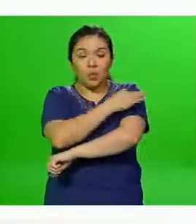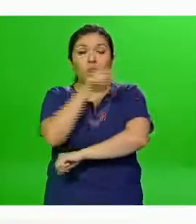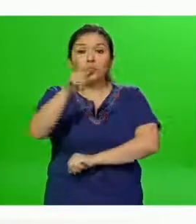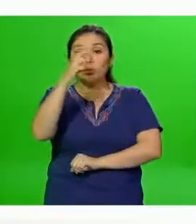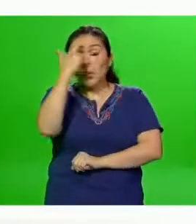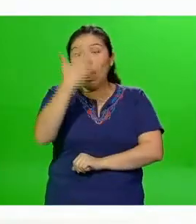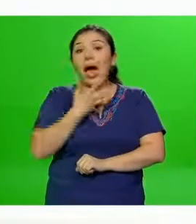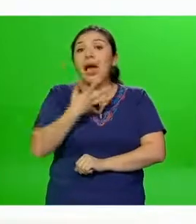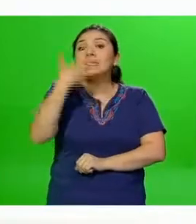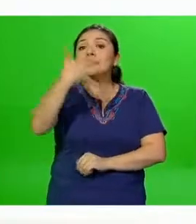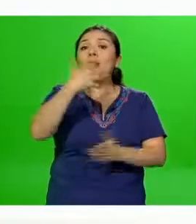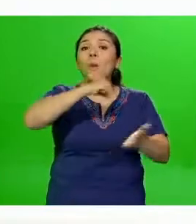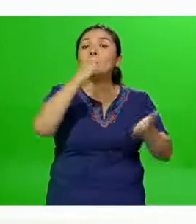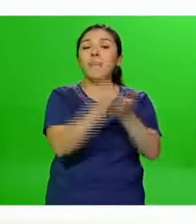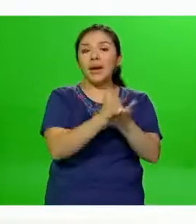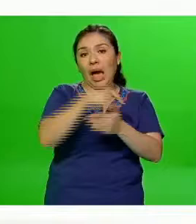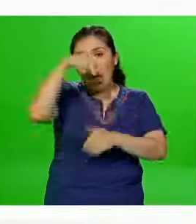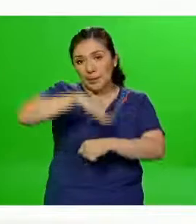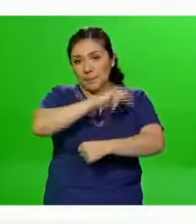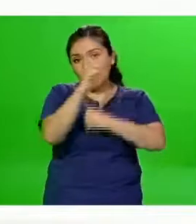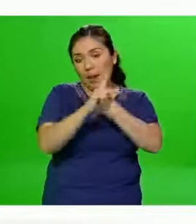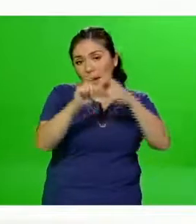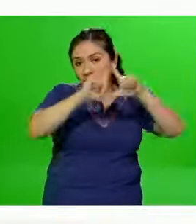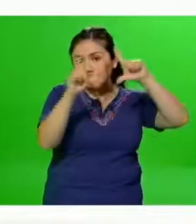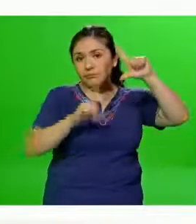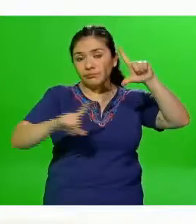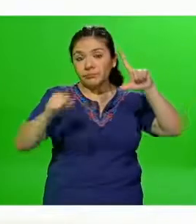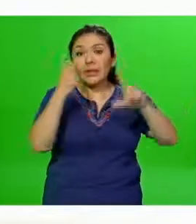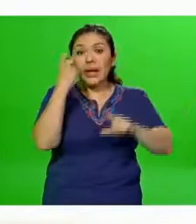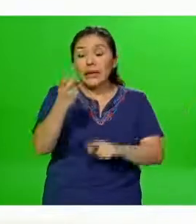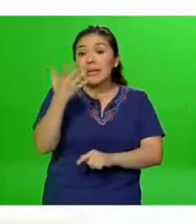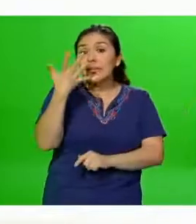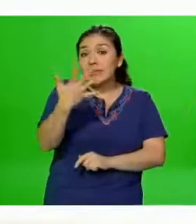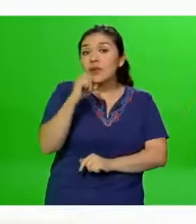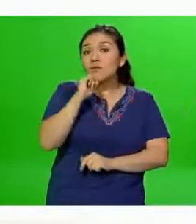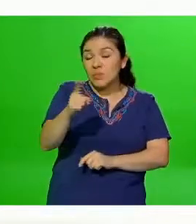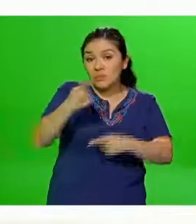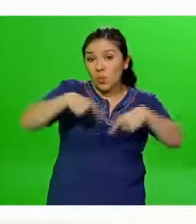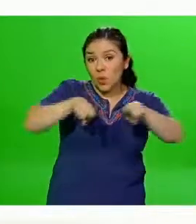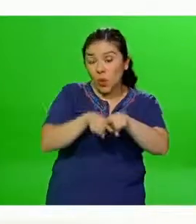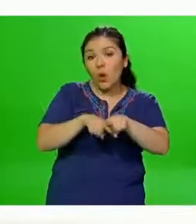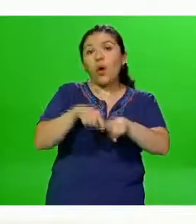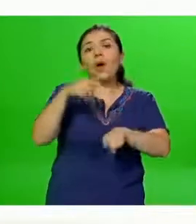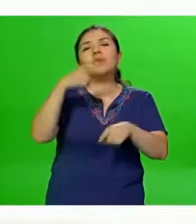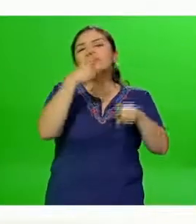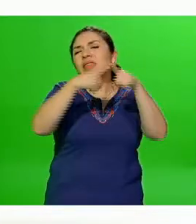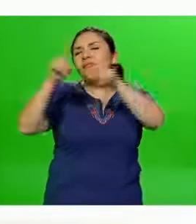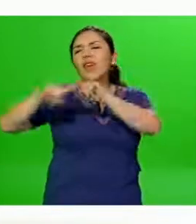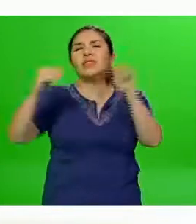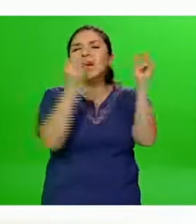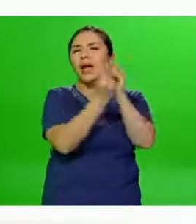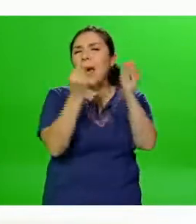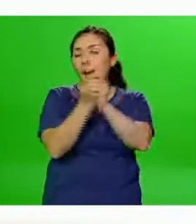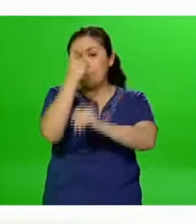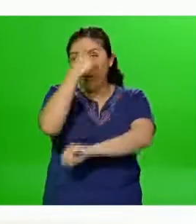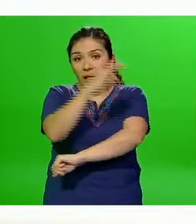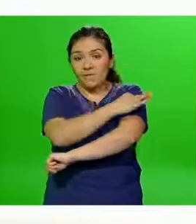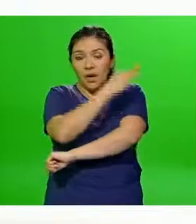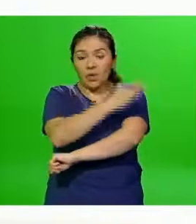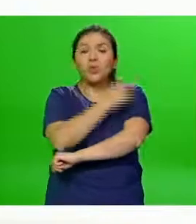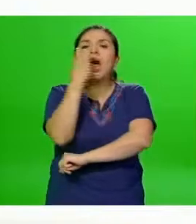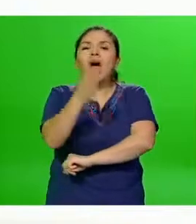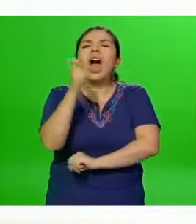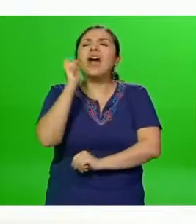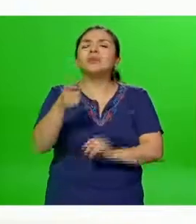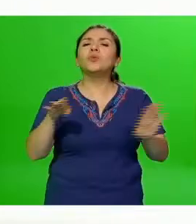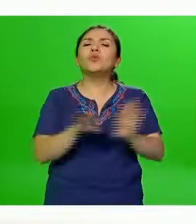tenemos 5 en todo el país, que estas 5 marcas, tipos de vacuna, pues son obviamente el